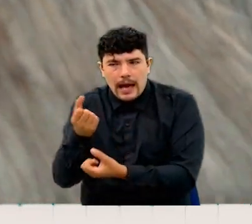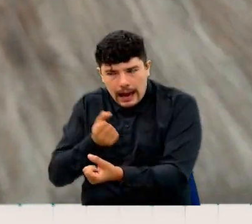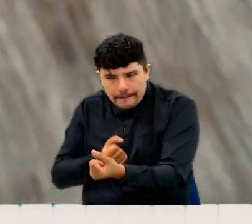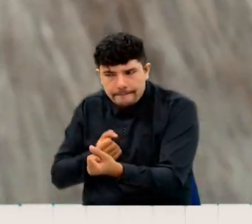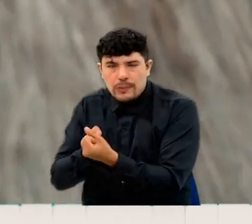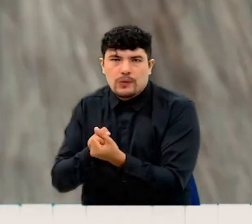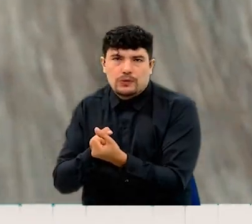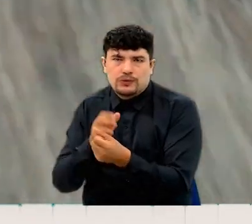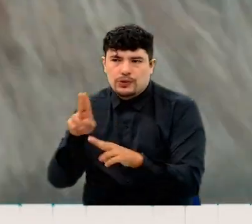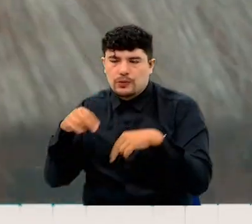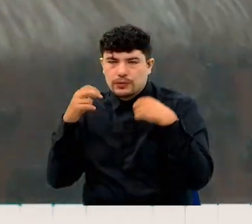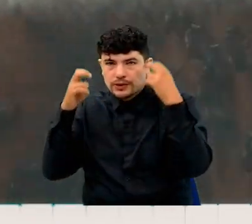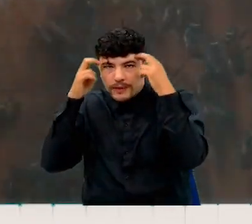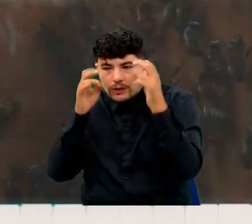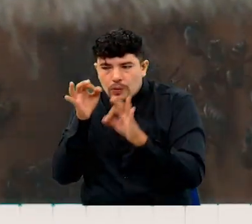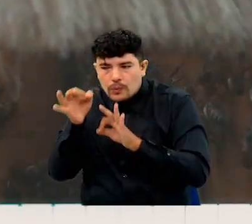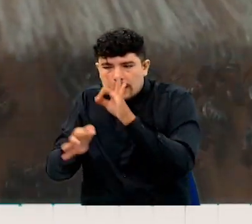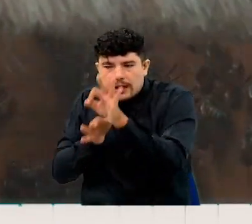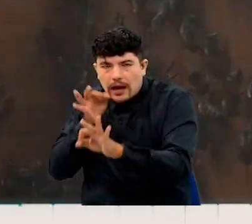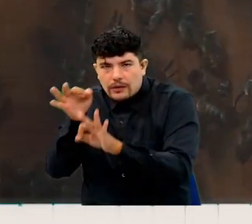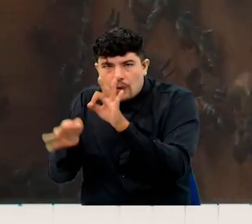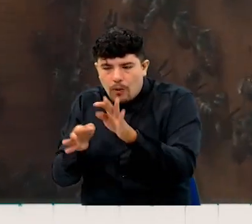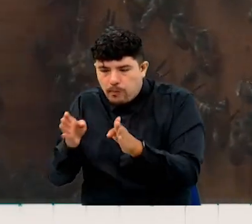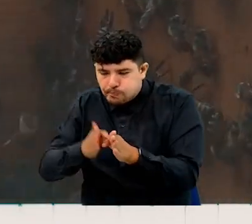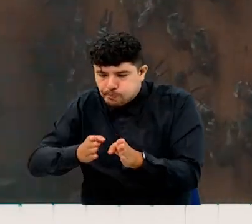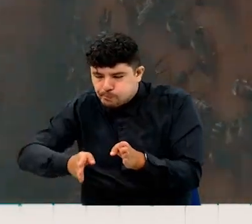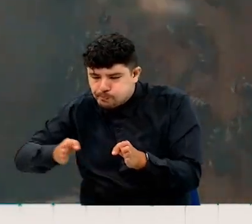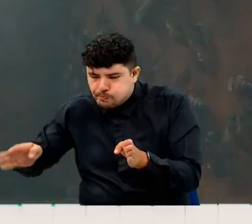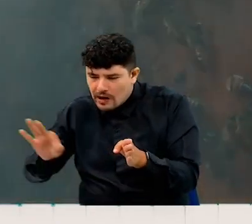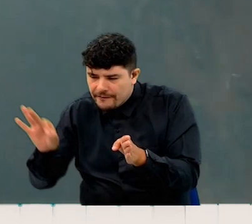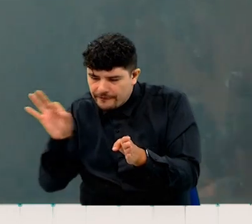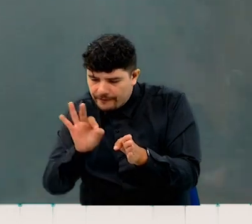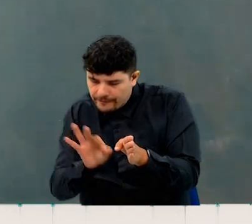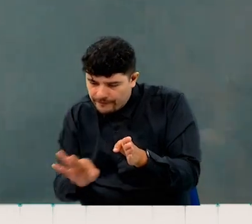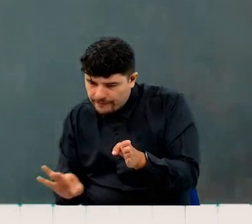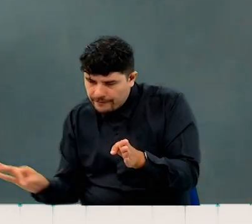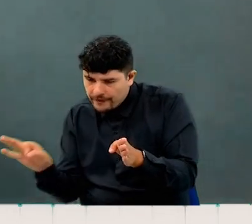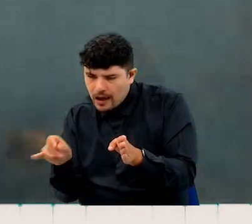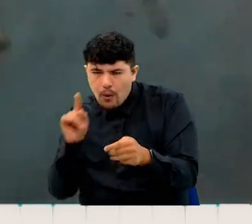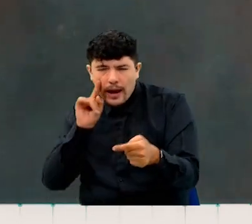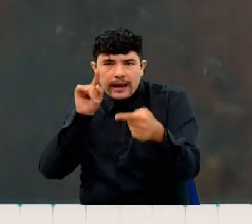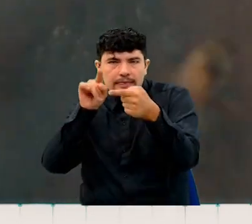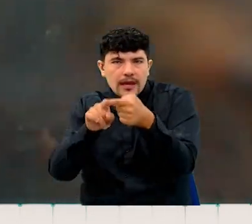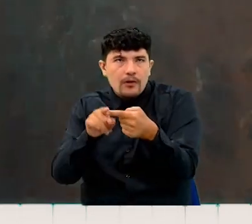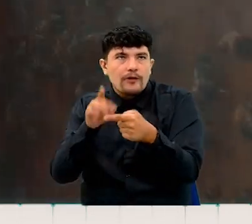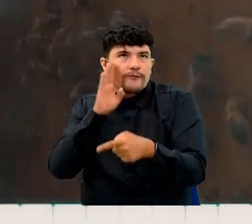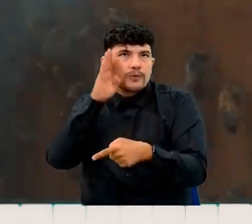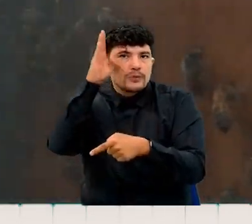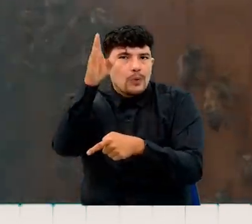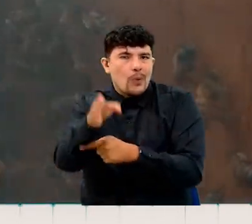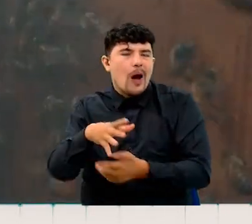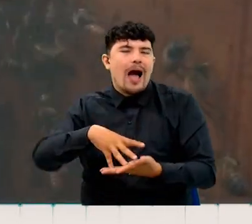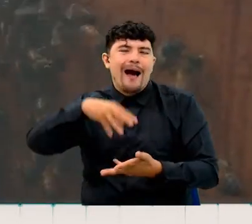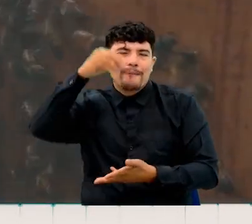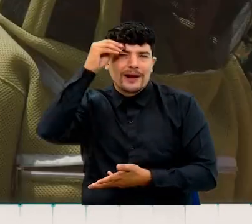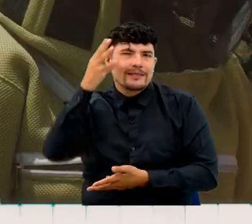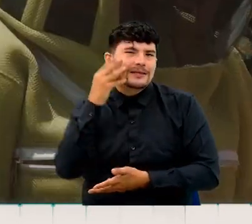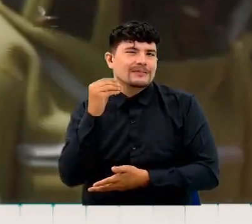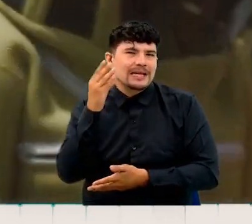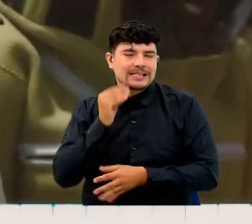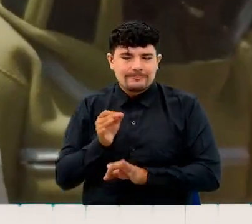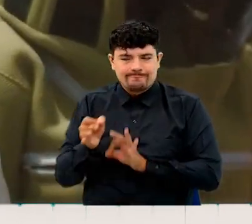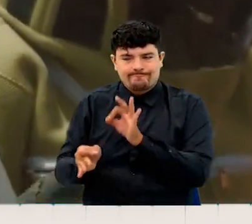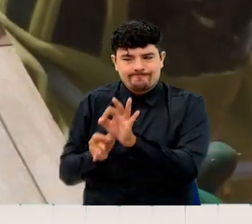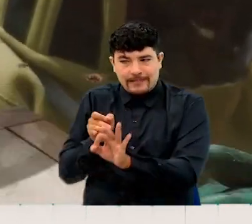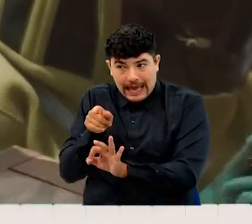los apiarios, con el ánimo de transferir prácticas más eficientes que favorezcan el desarrollo de las colmenas y